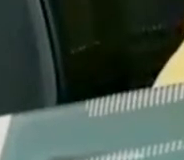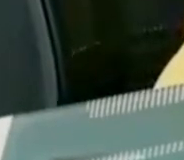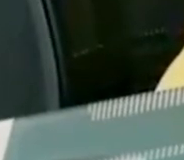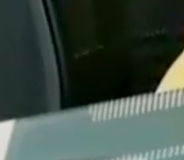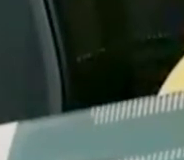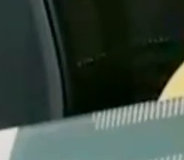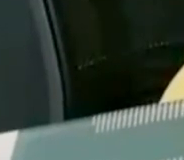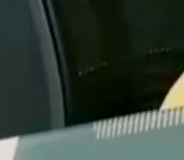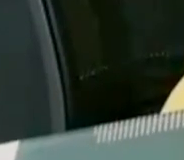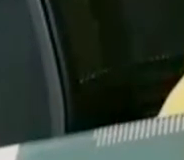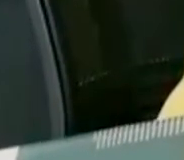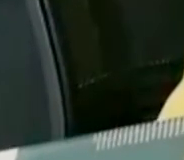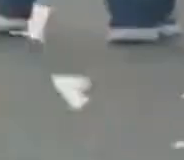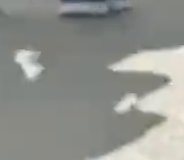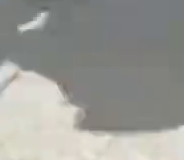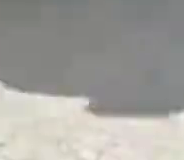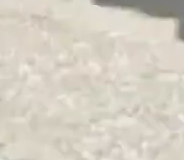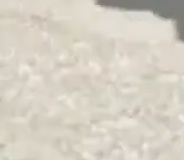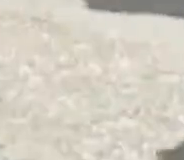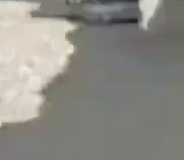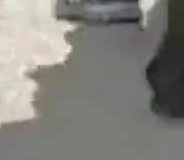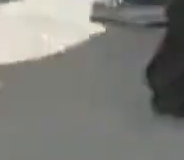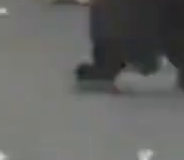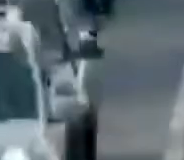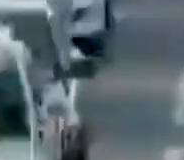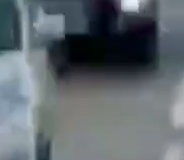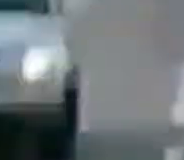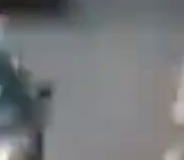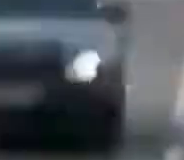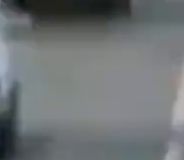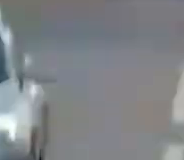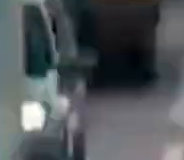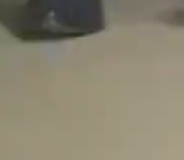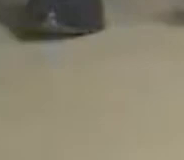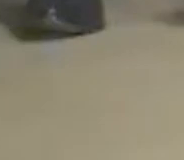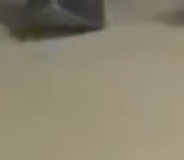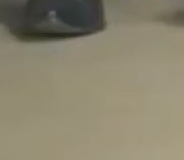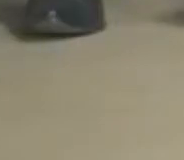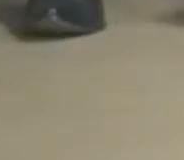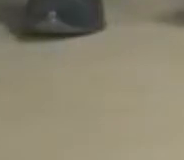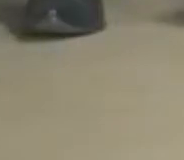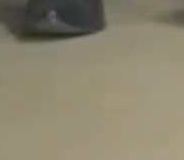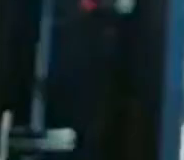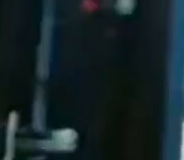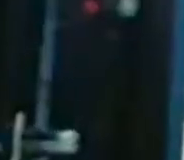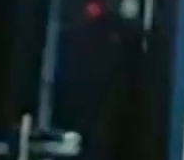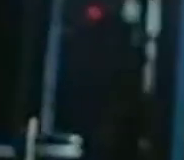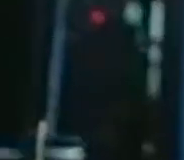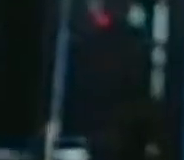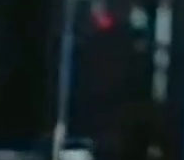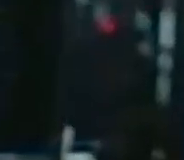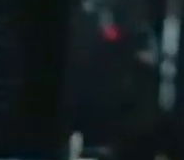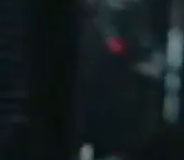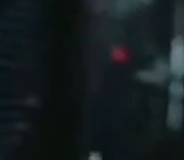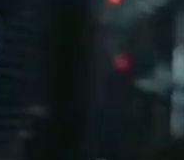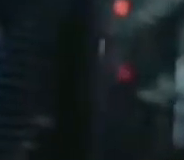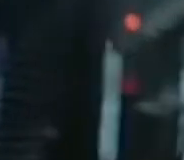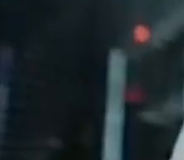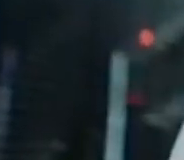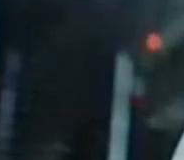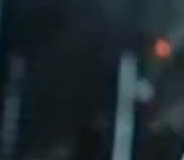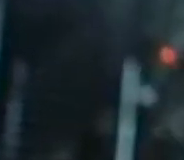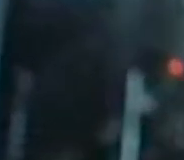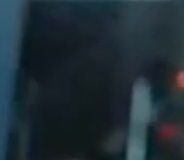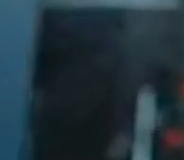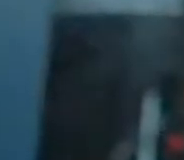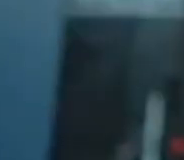transacciones automáticamente, sin hacer filas y sin tener que visitar el departamento. Los convierte en propietarios de su archivo